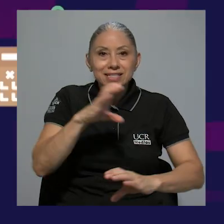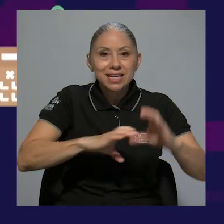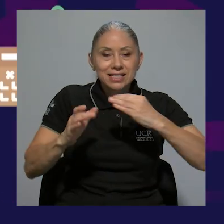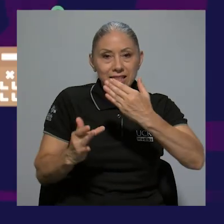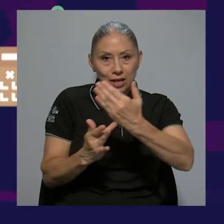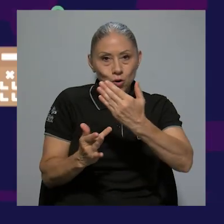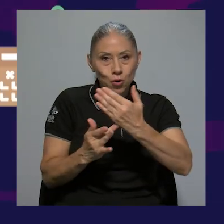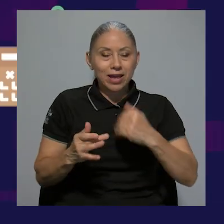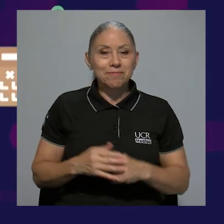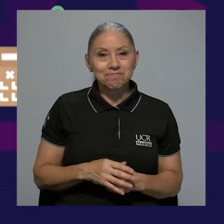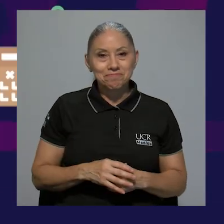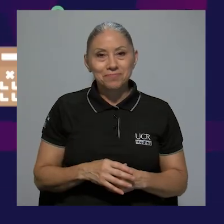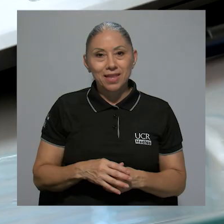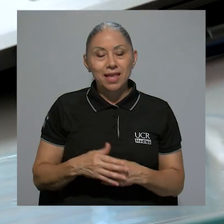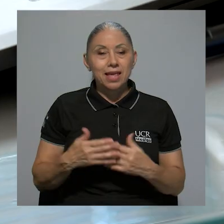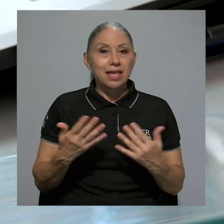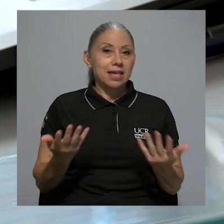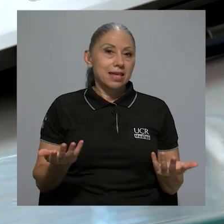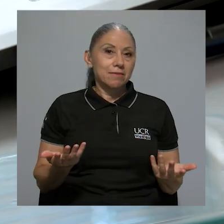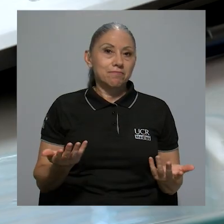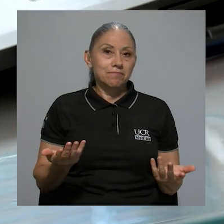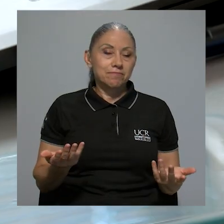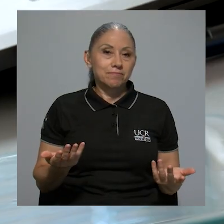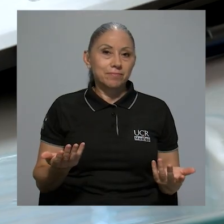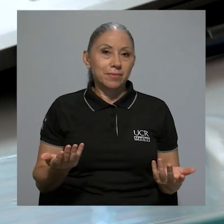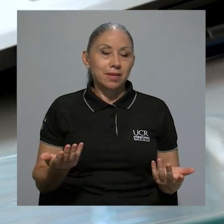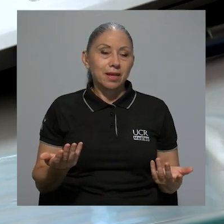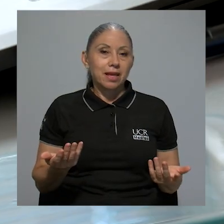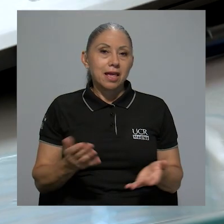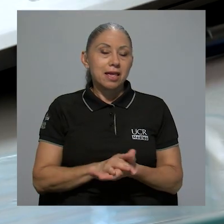tecnología y